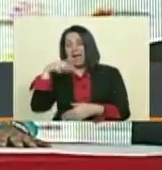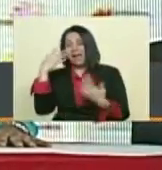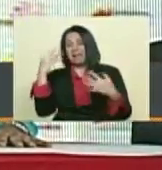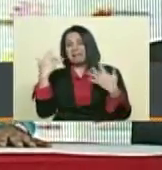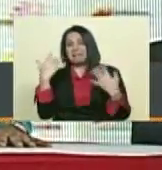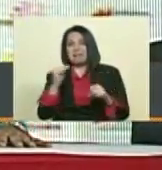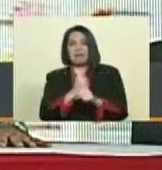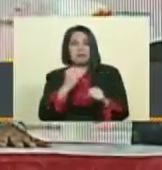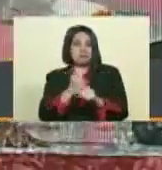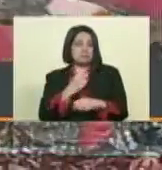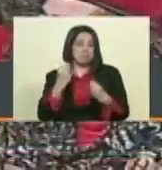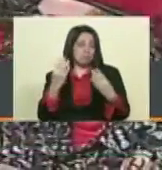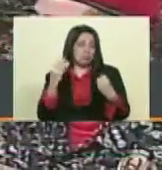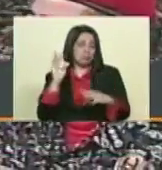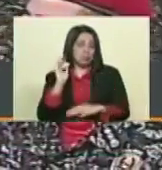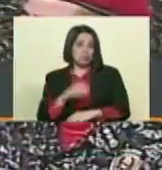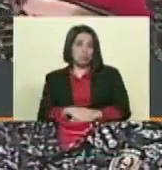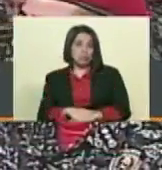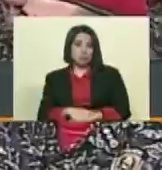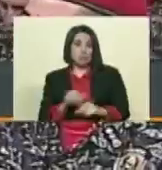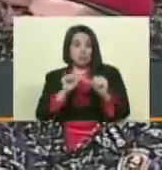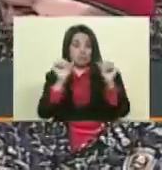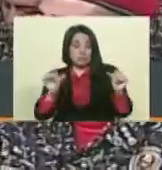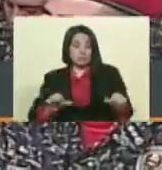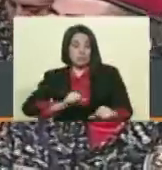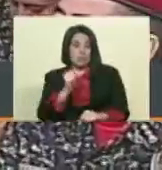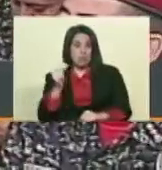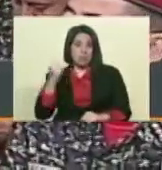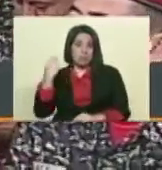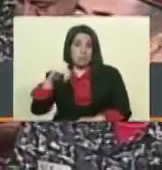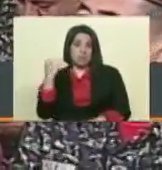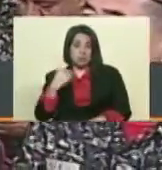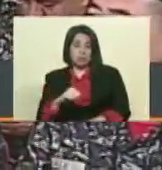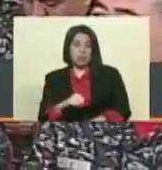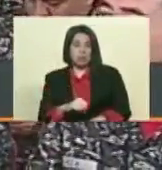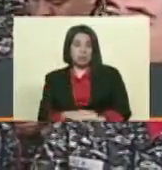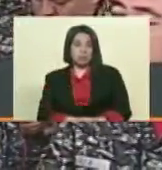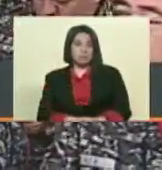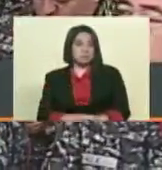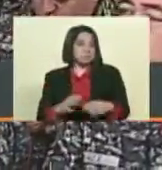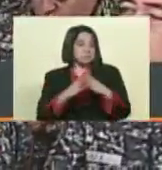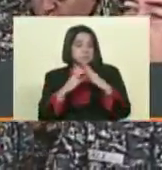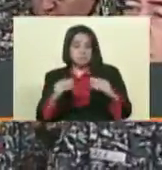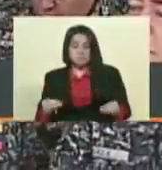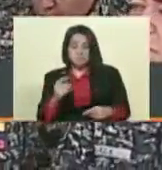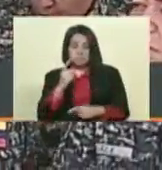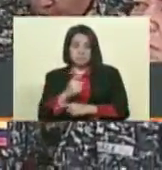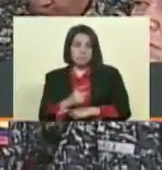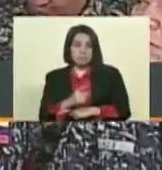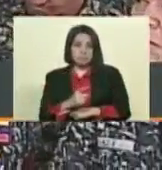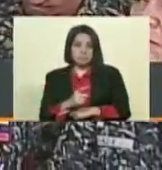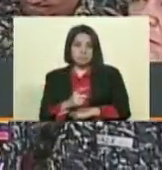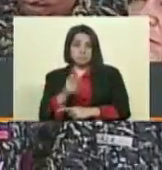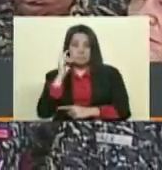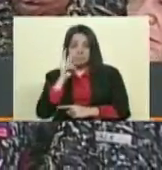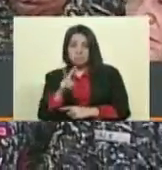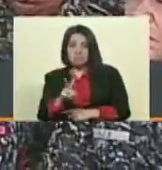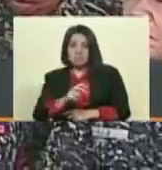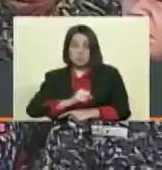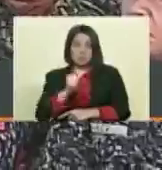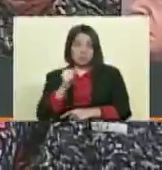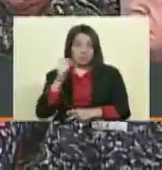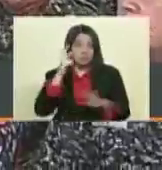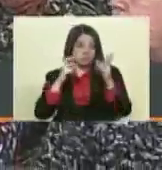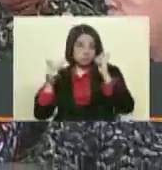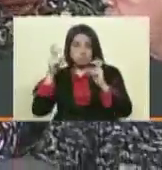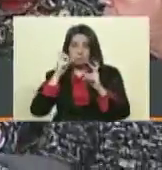hacer. Sistema Nacional de Policía. Y todo lo que tiene que ver, compañeros, policías que me